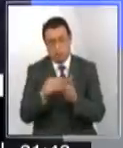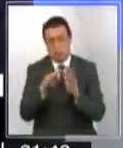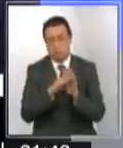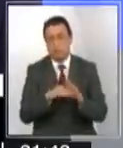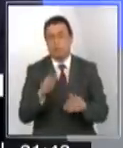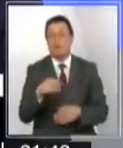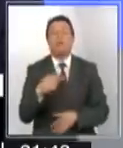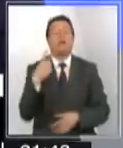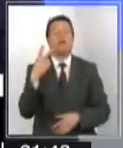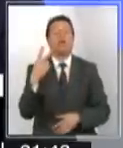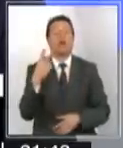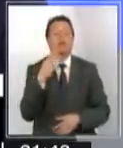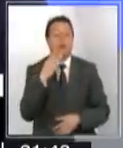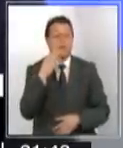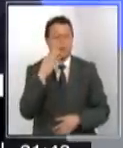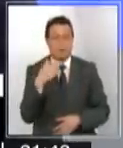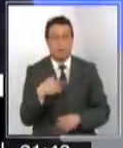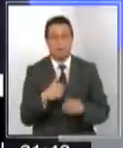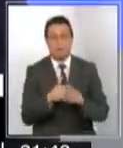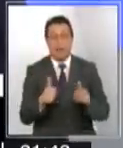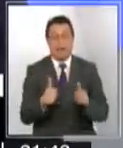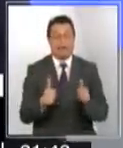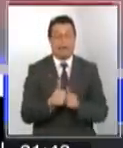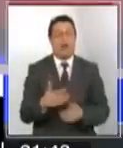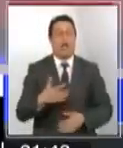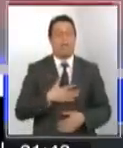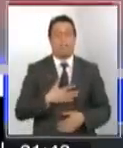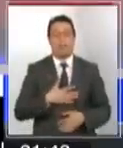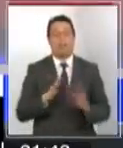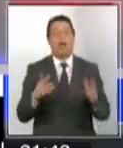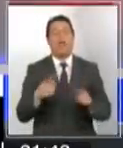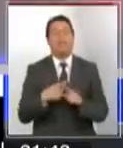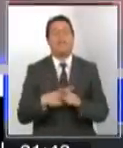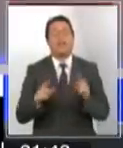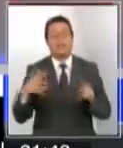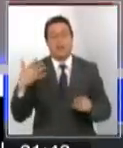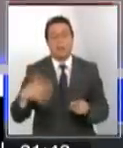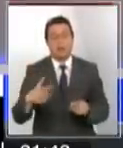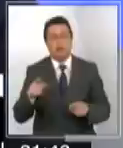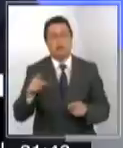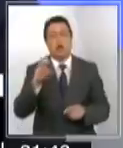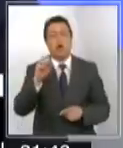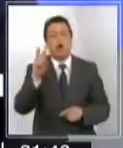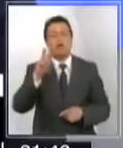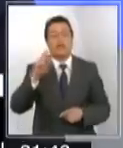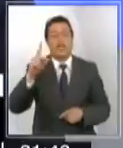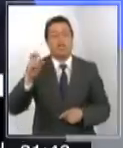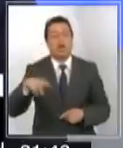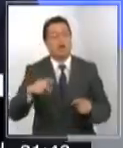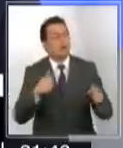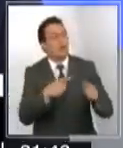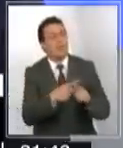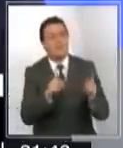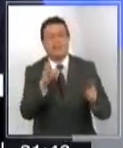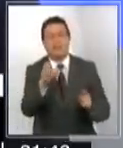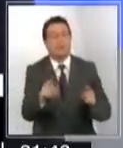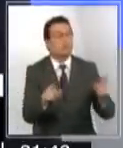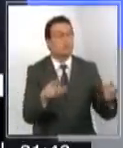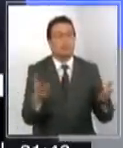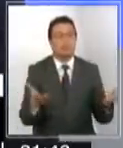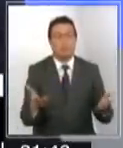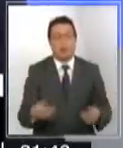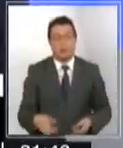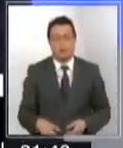me voy a sentir más cercano a mí. ¿Y qué diferencia importante tiene usted con Osandón? A ver, siempre